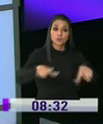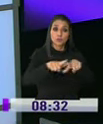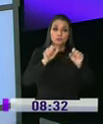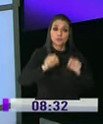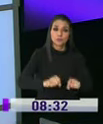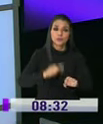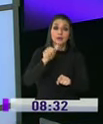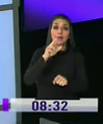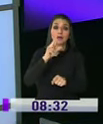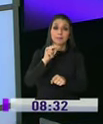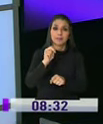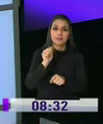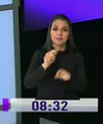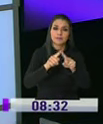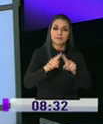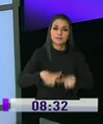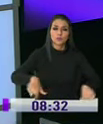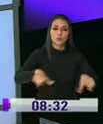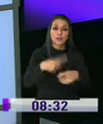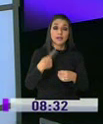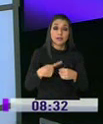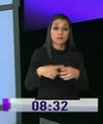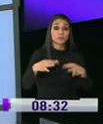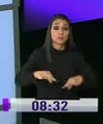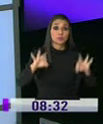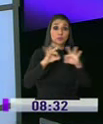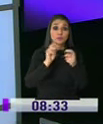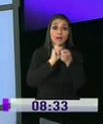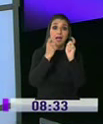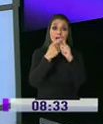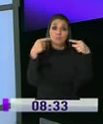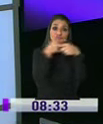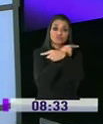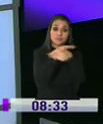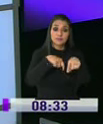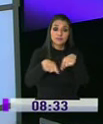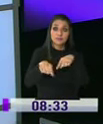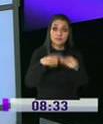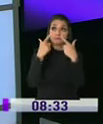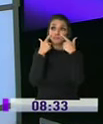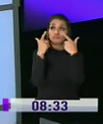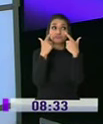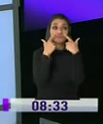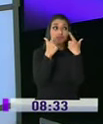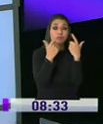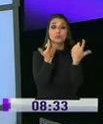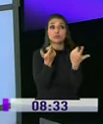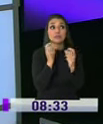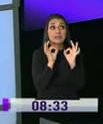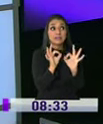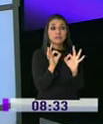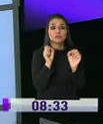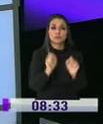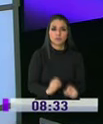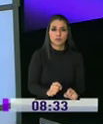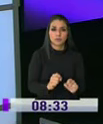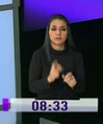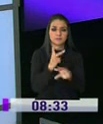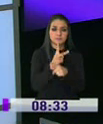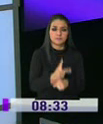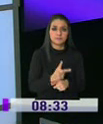Armenia y en distintos sectores de la capital. Tome en cuenta que habrá también cambios de vía, así que tiene que tomar en cuenta para cuándo estará listo para que usted tome las precauciones del